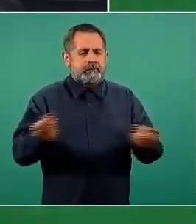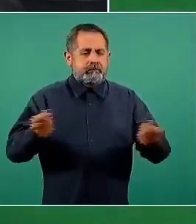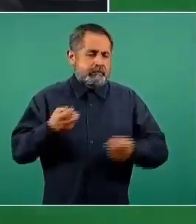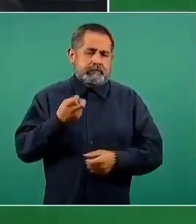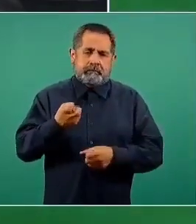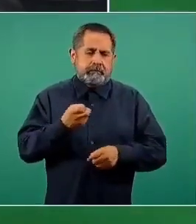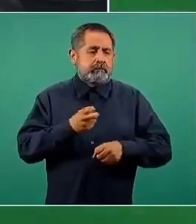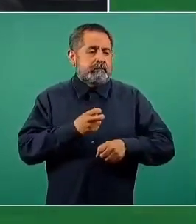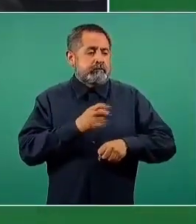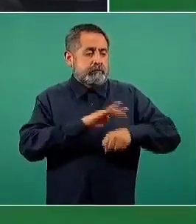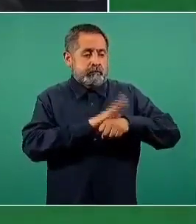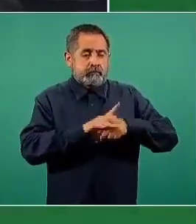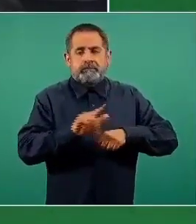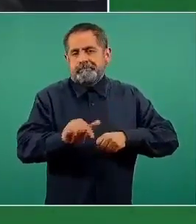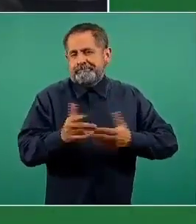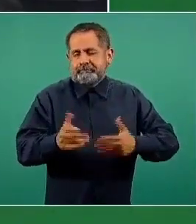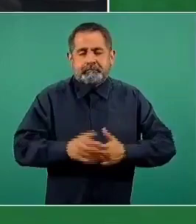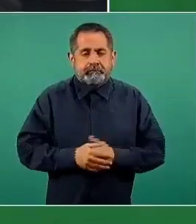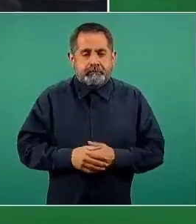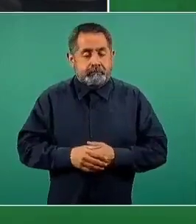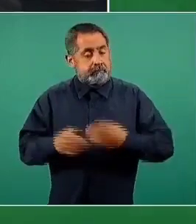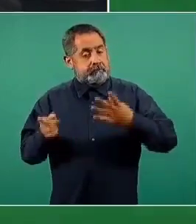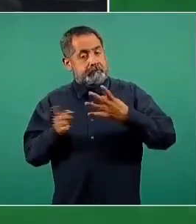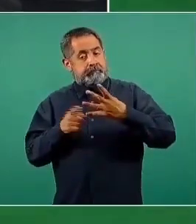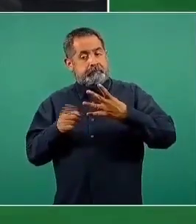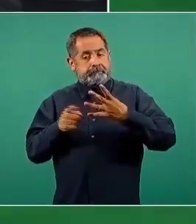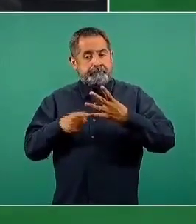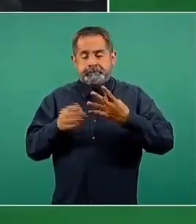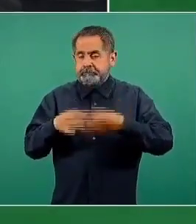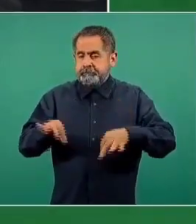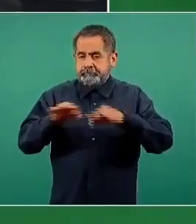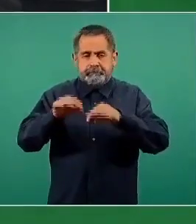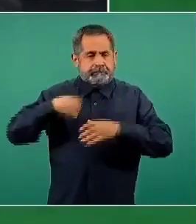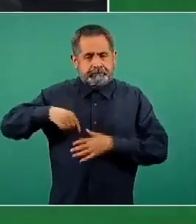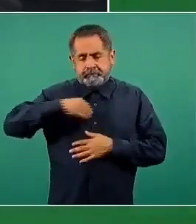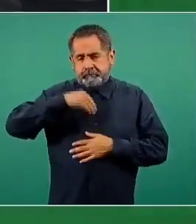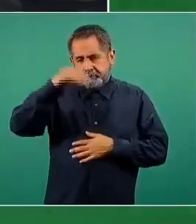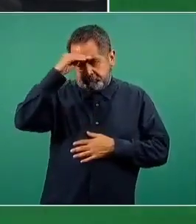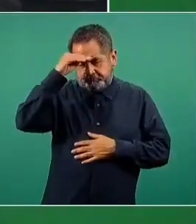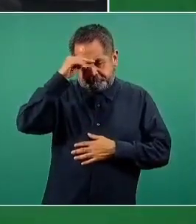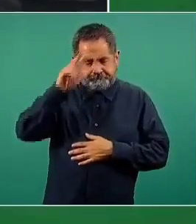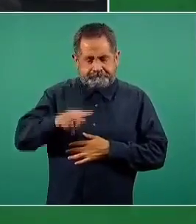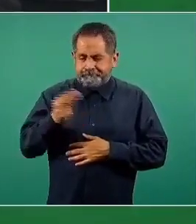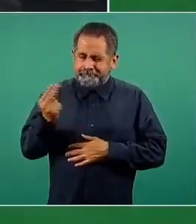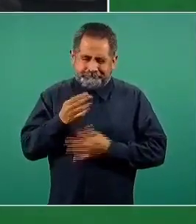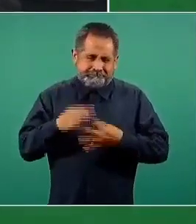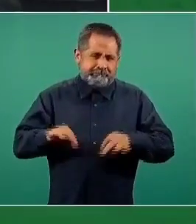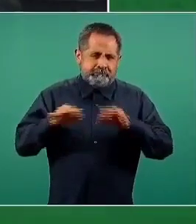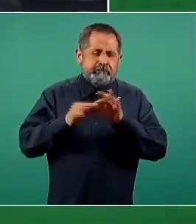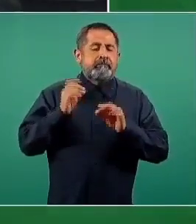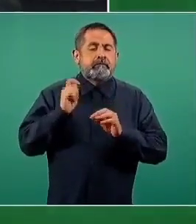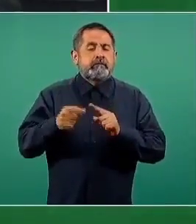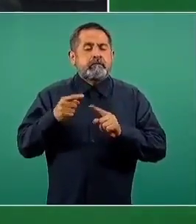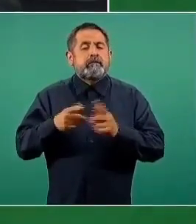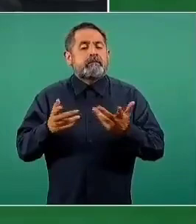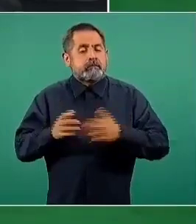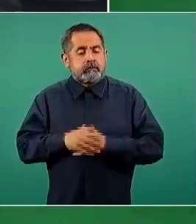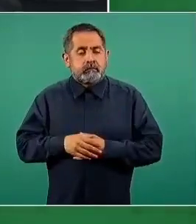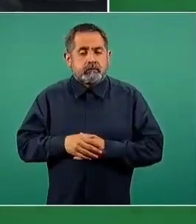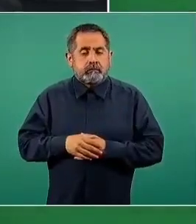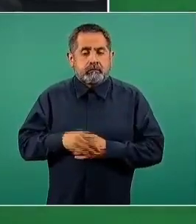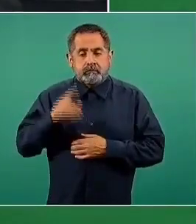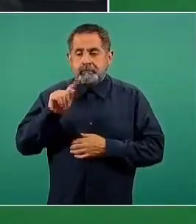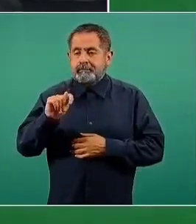enfermedad. Y una cuarta medida que consideramos que es muy importante es el advenimiento de